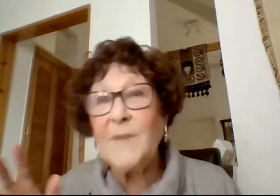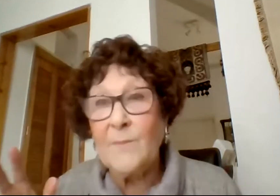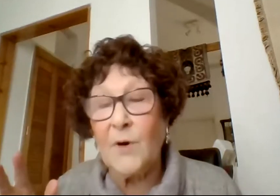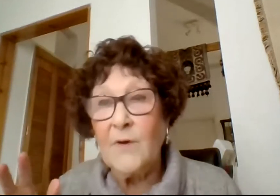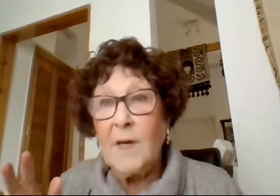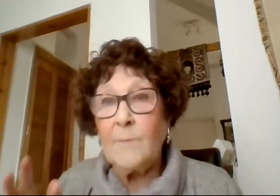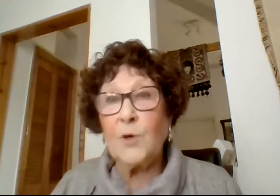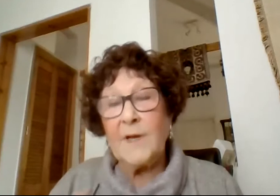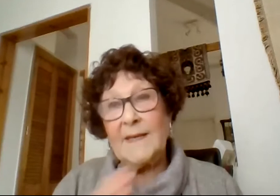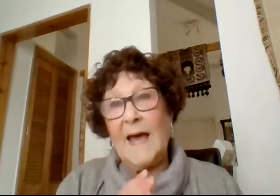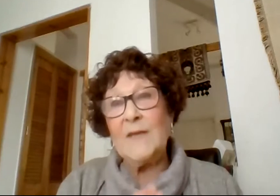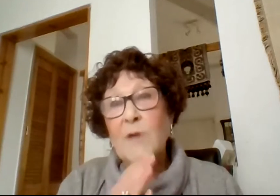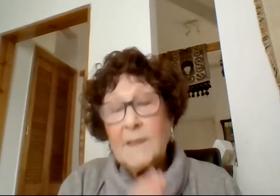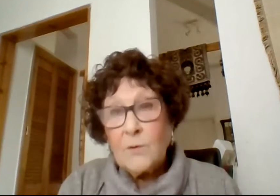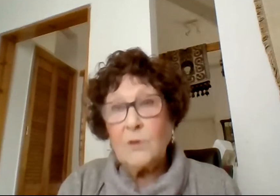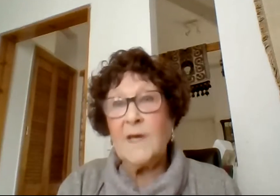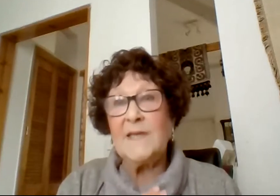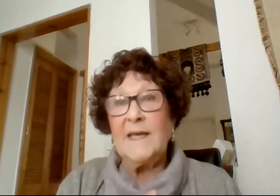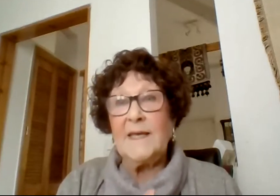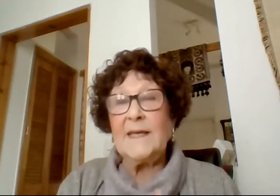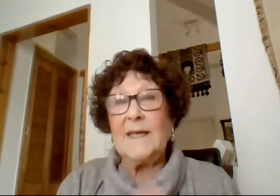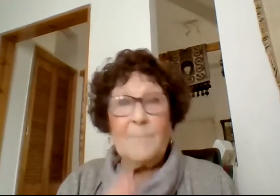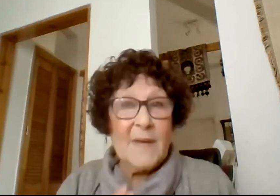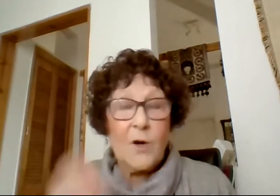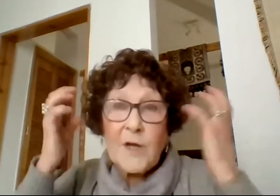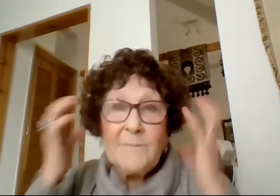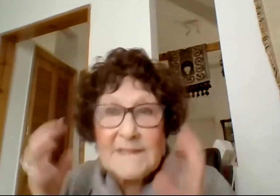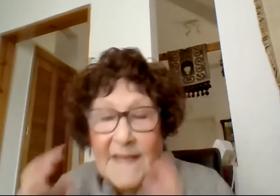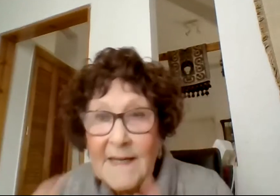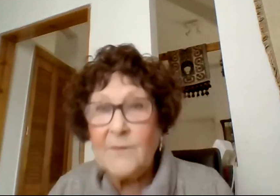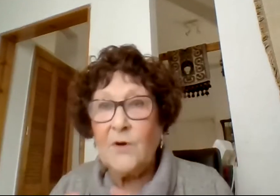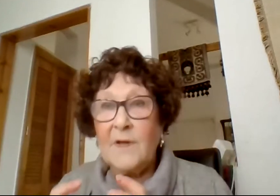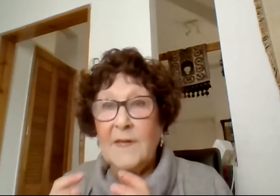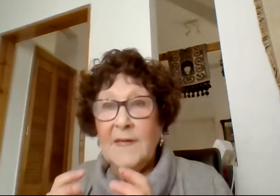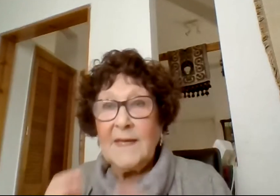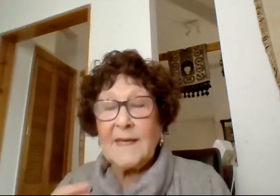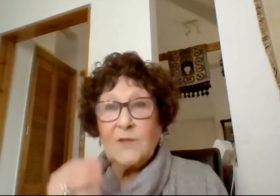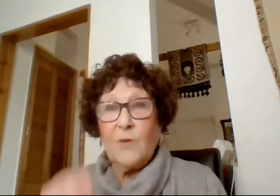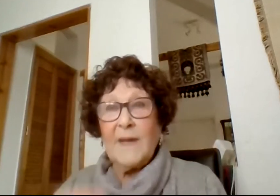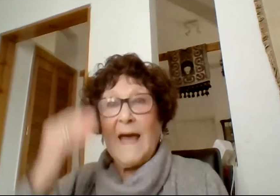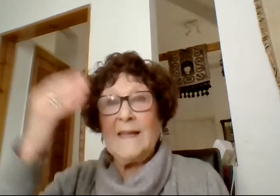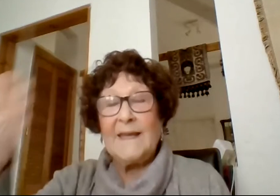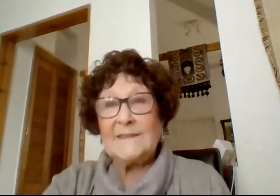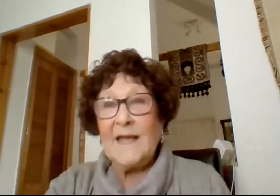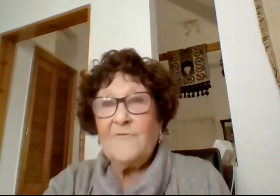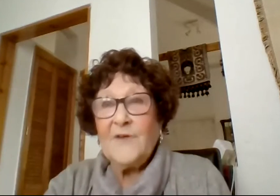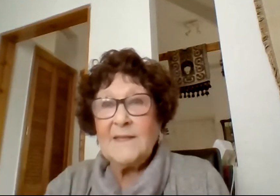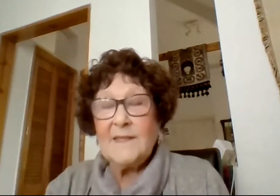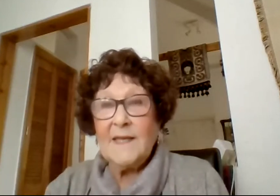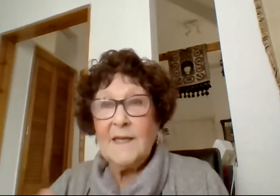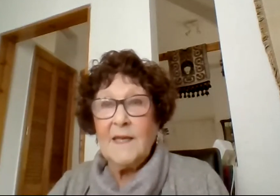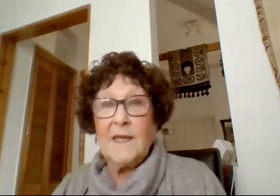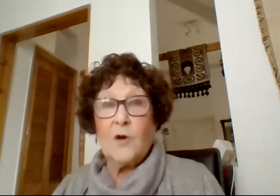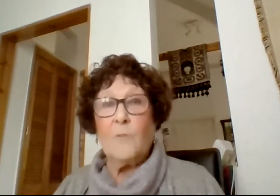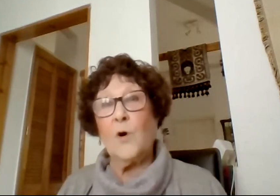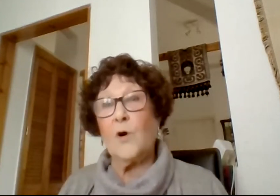hago lo mismo. Porque hay unas neuronas espejo en mi cerebro que toman al que está